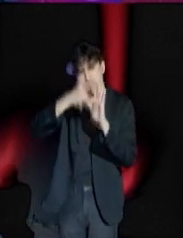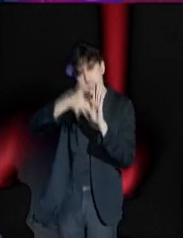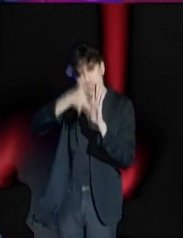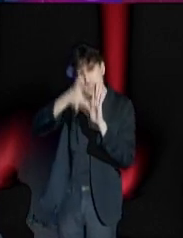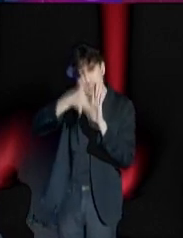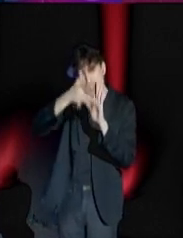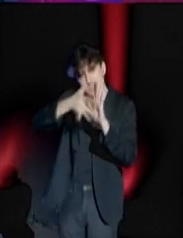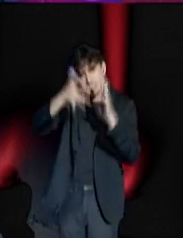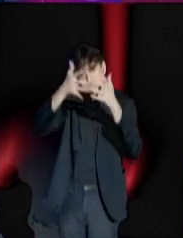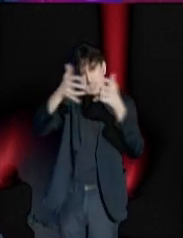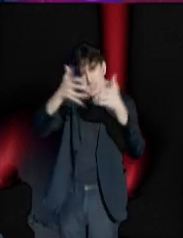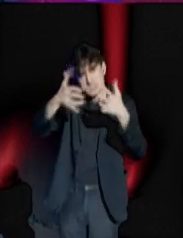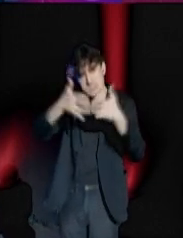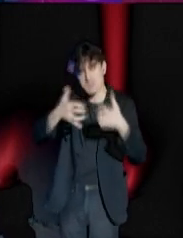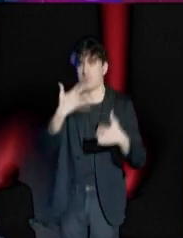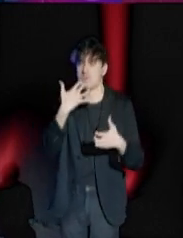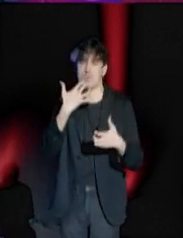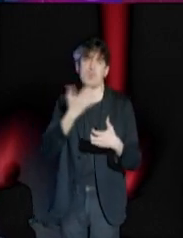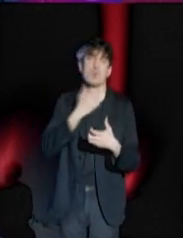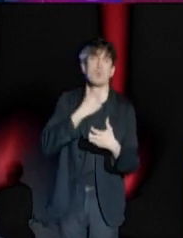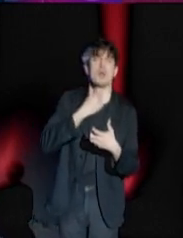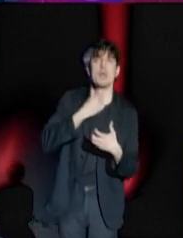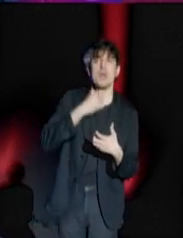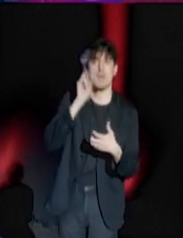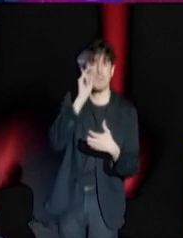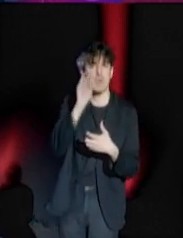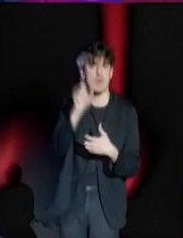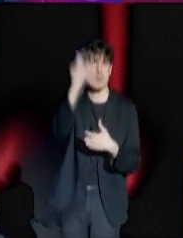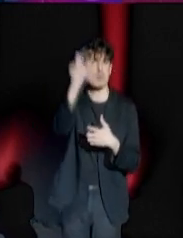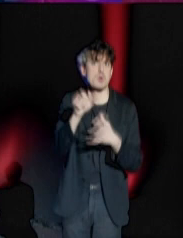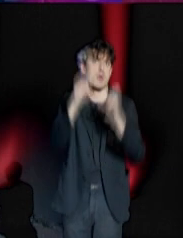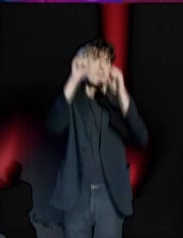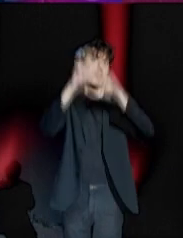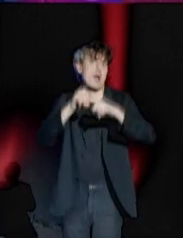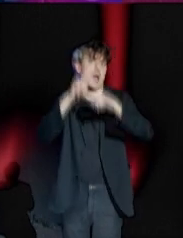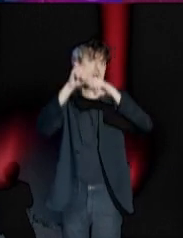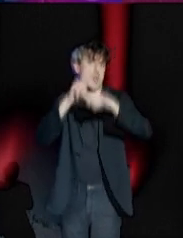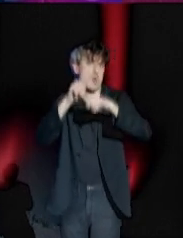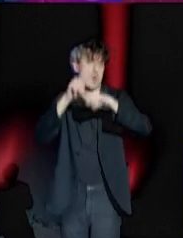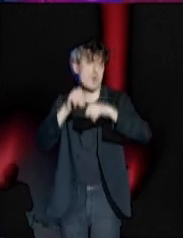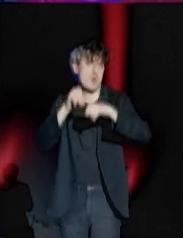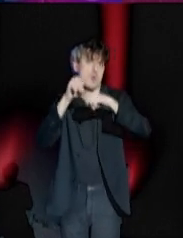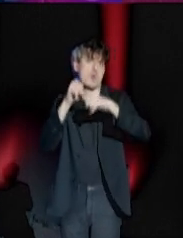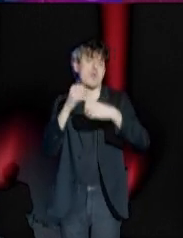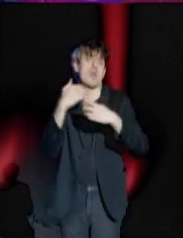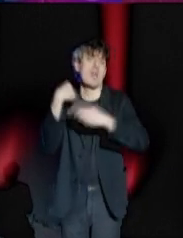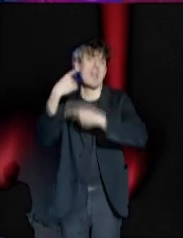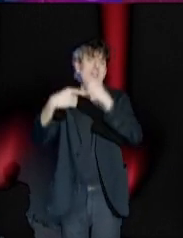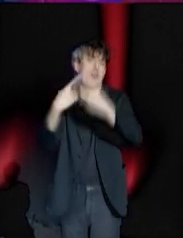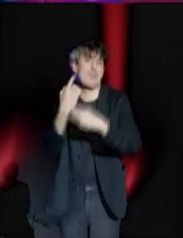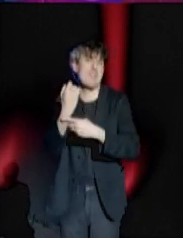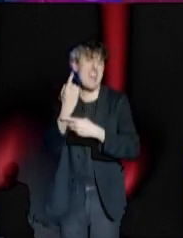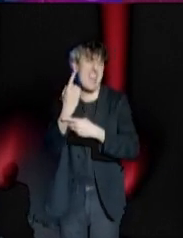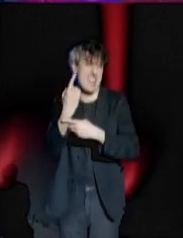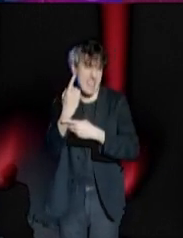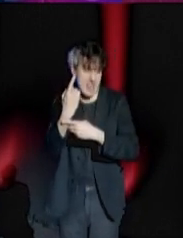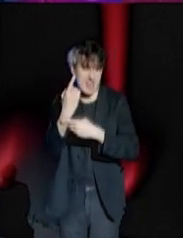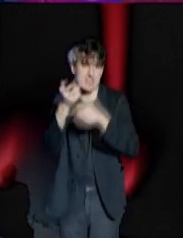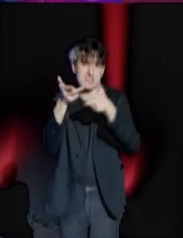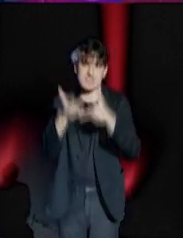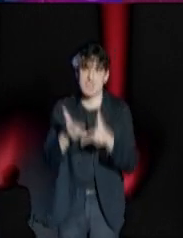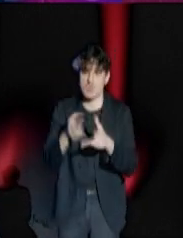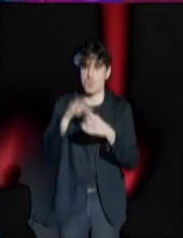ese donde le digo me gustaría ver a una persona mayor de mi edad o sea millenial sentado en un café etcétera etcétera con una